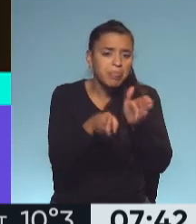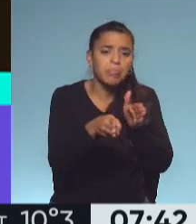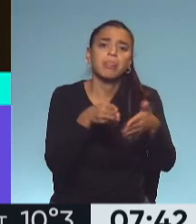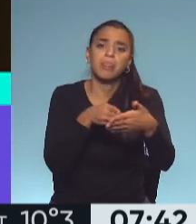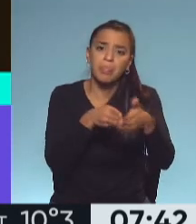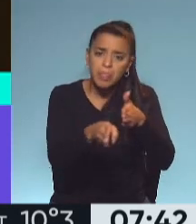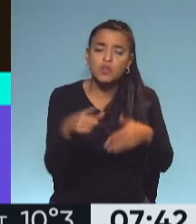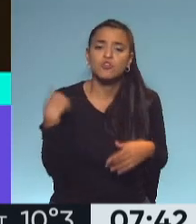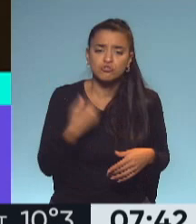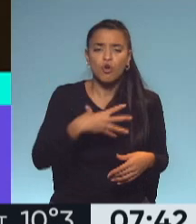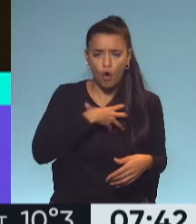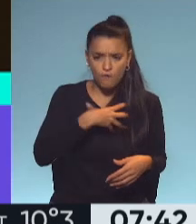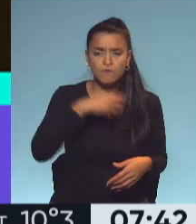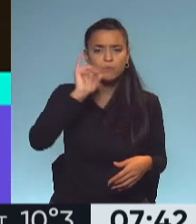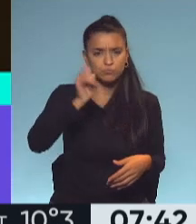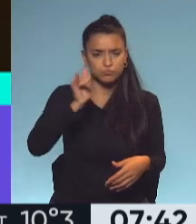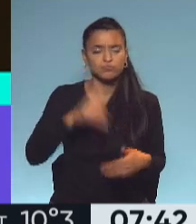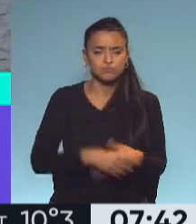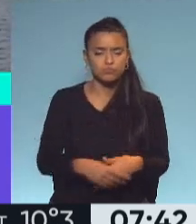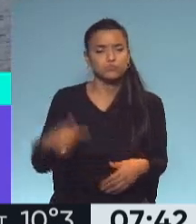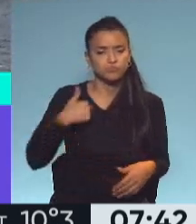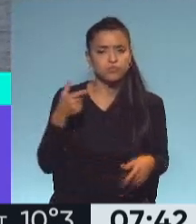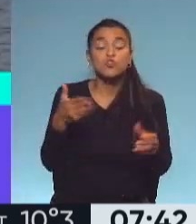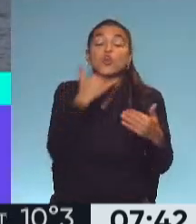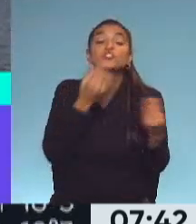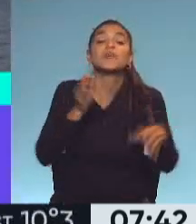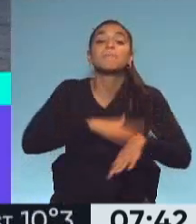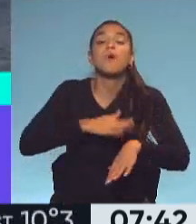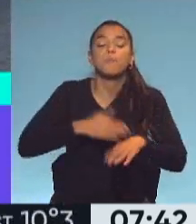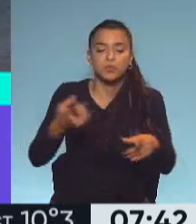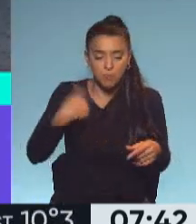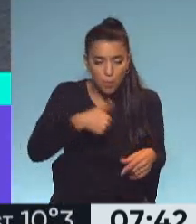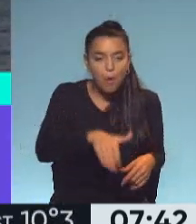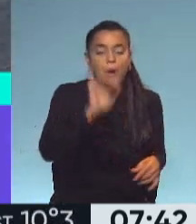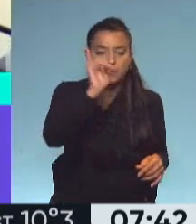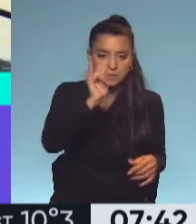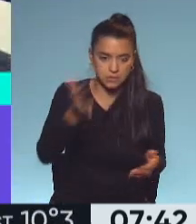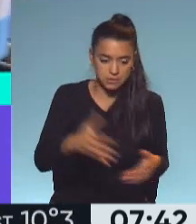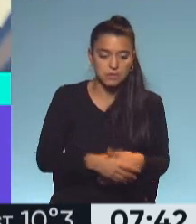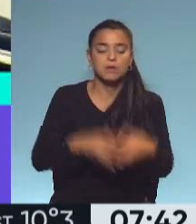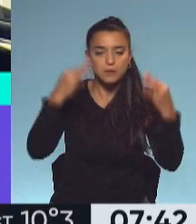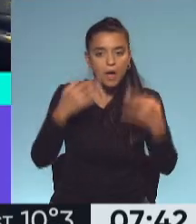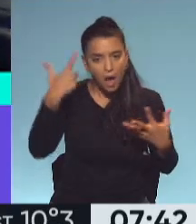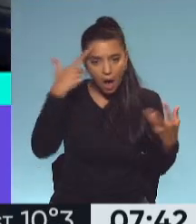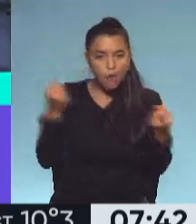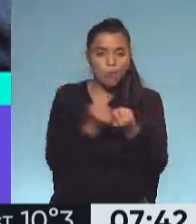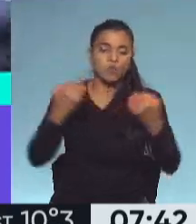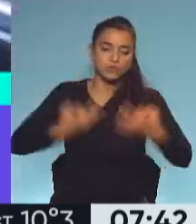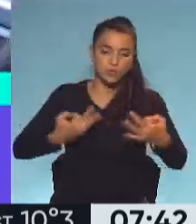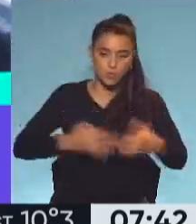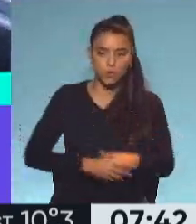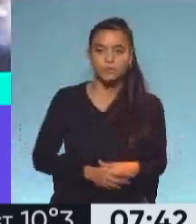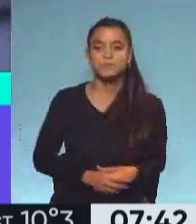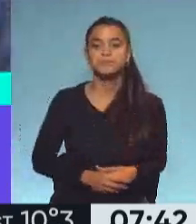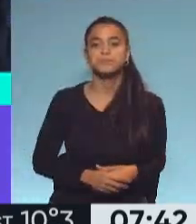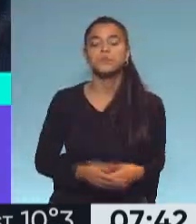Nosotros confiamos todo en que eso va a ser, bien, no sé en qué momento, pero pronto se va a dar un acuerdo que sea satisfactorio. A